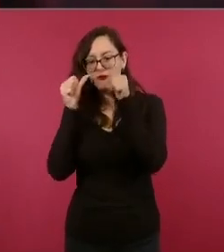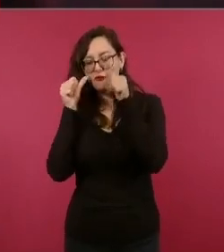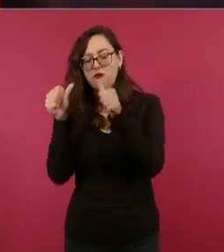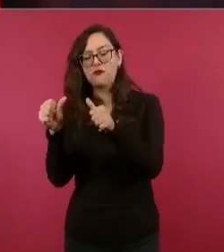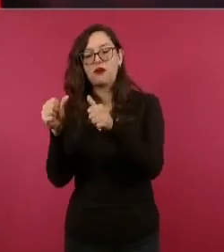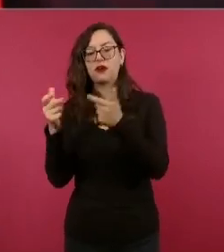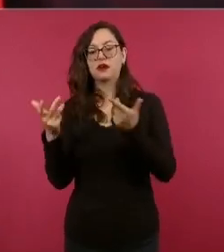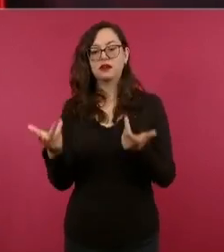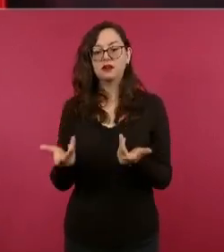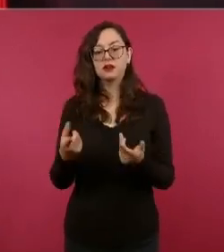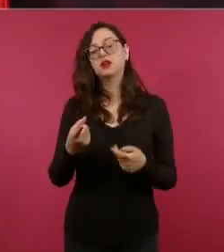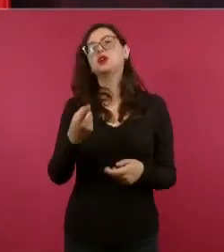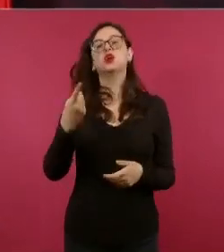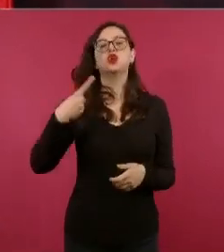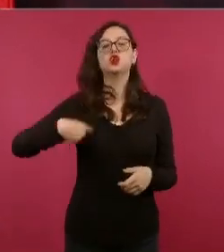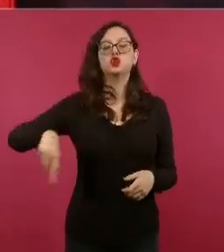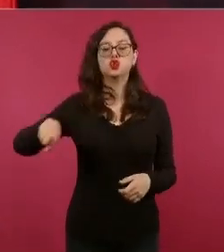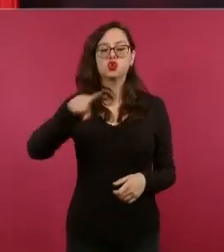procurar que